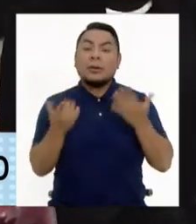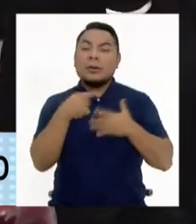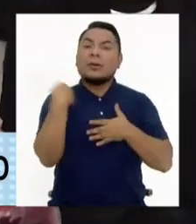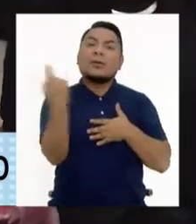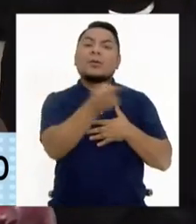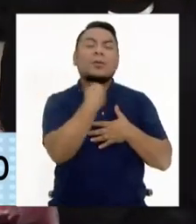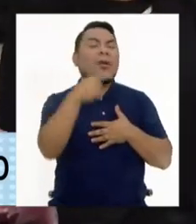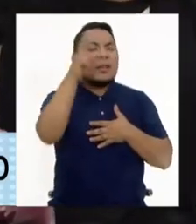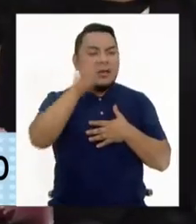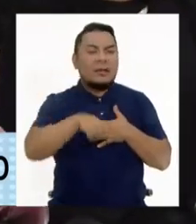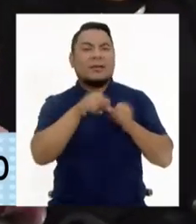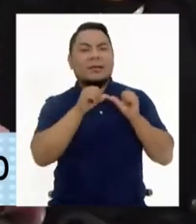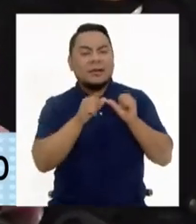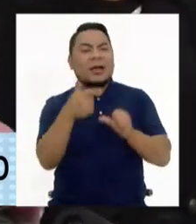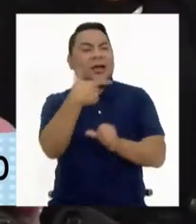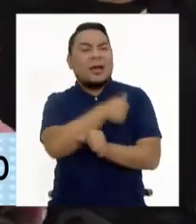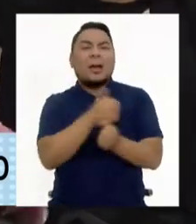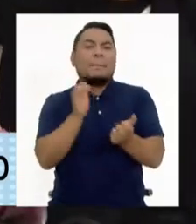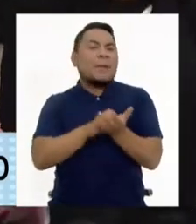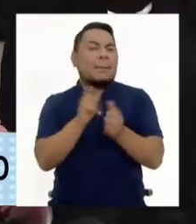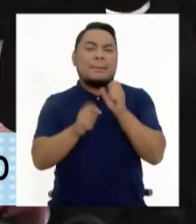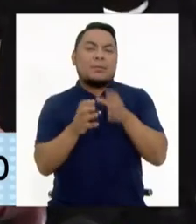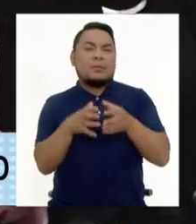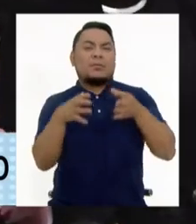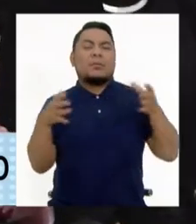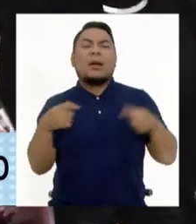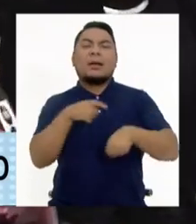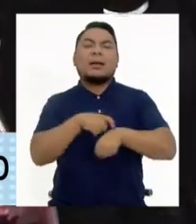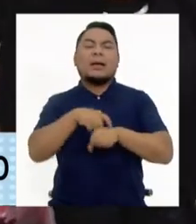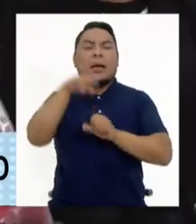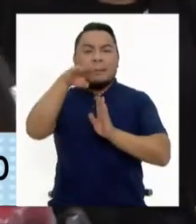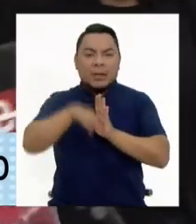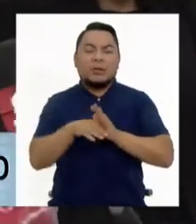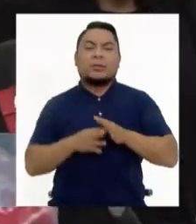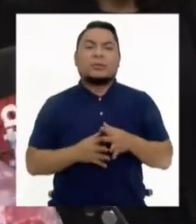es que nos vacunemos el mayor número de personas en el menor tiempo posible.